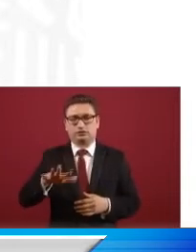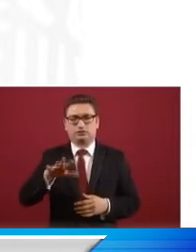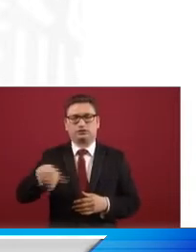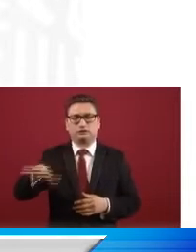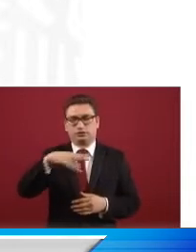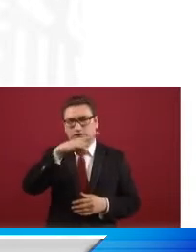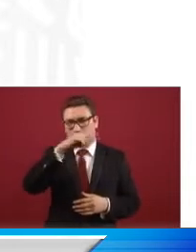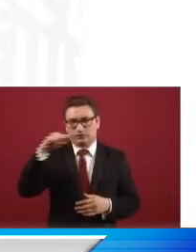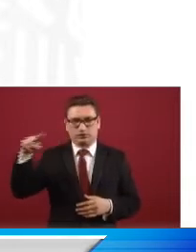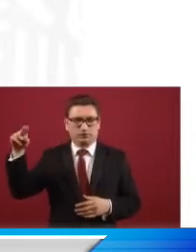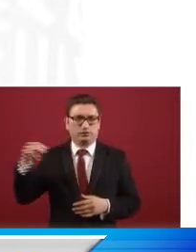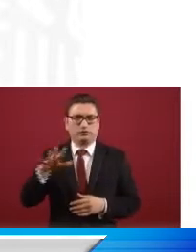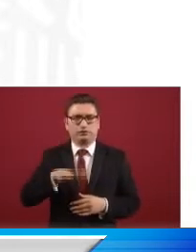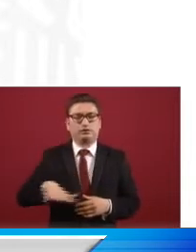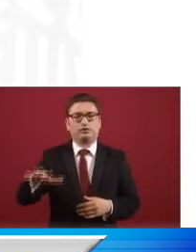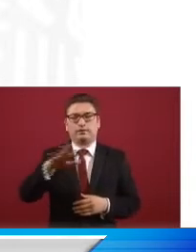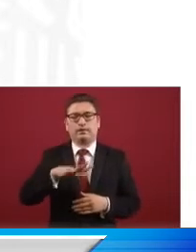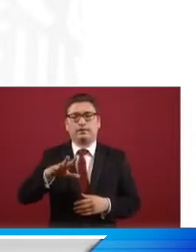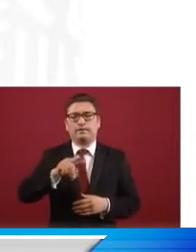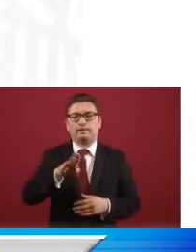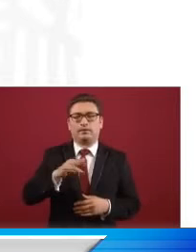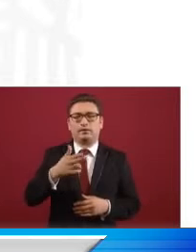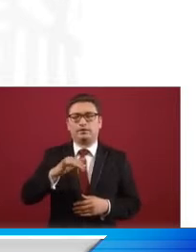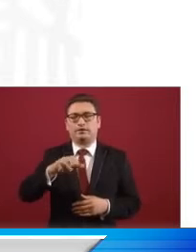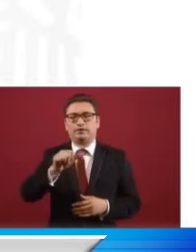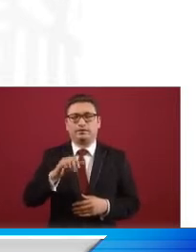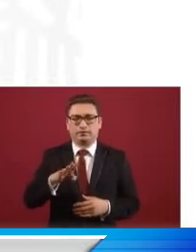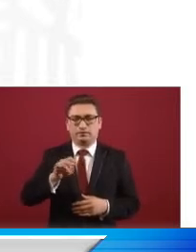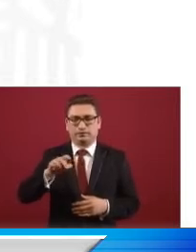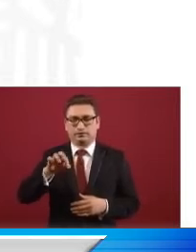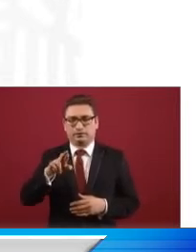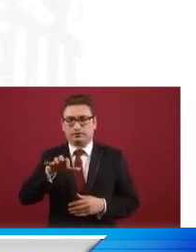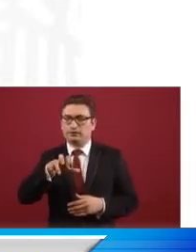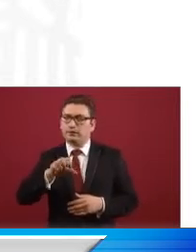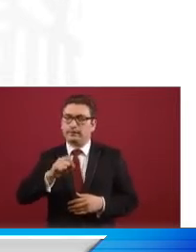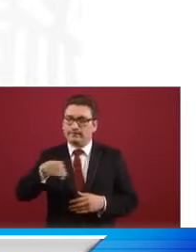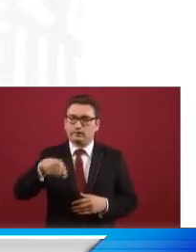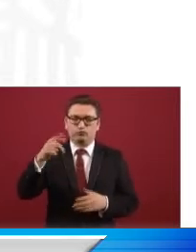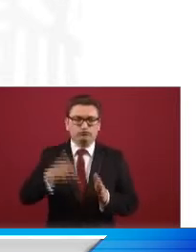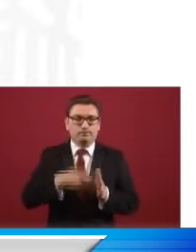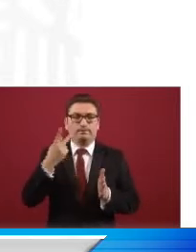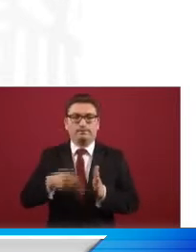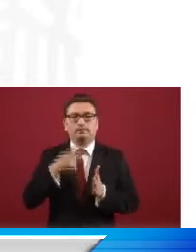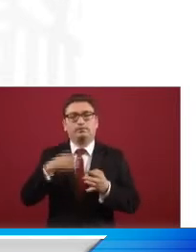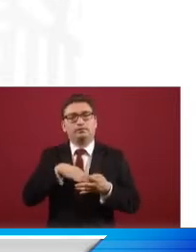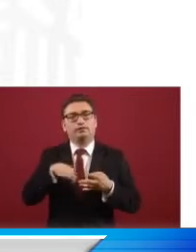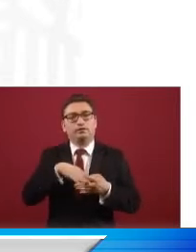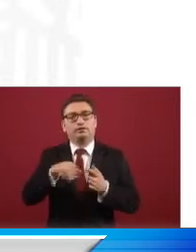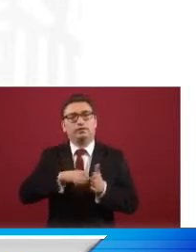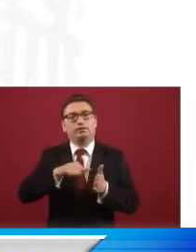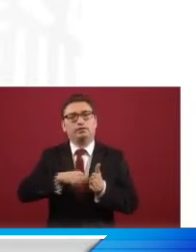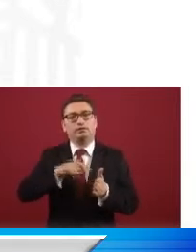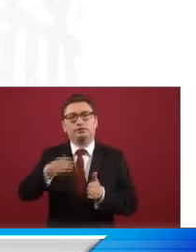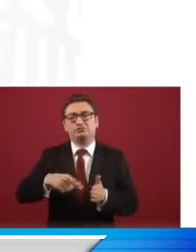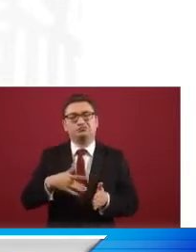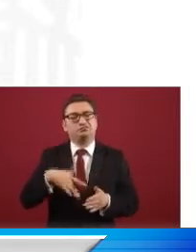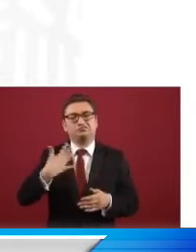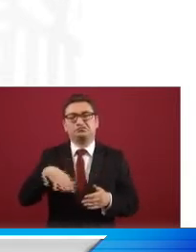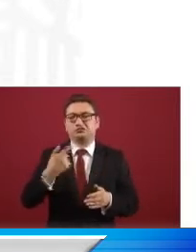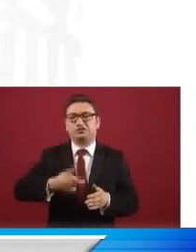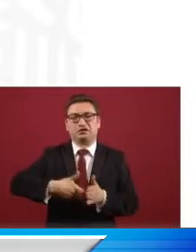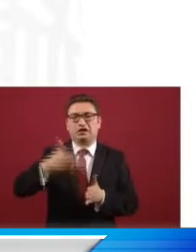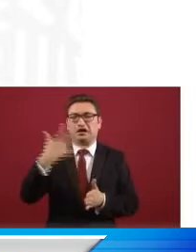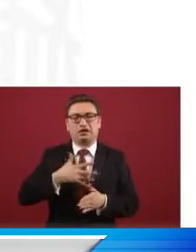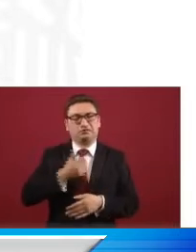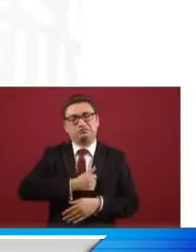a 20.85. Gas LP en cilindros marca Gascom a 15.51 por kilogramo. Gas LP estacionario marca